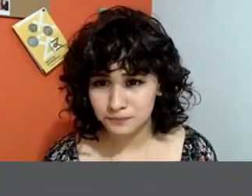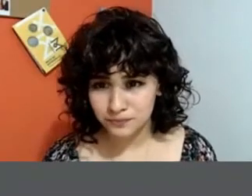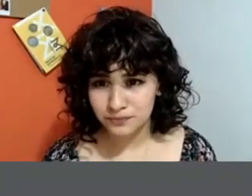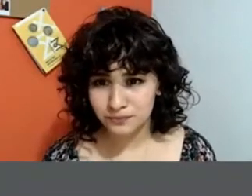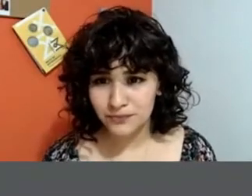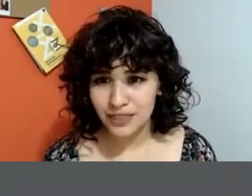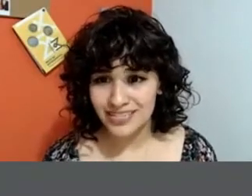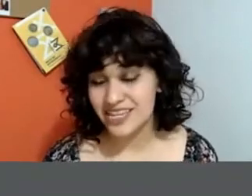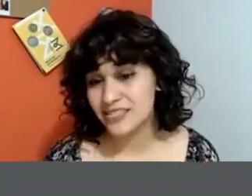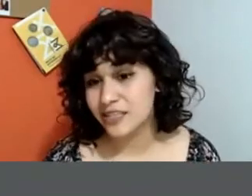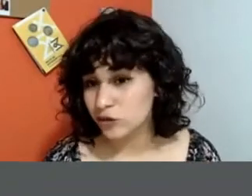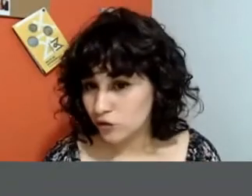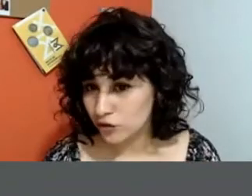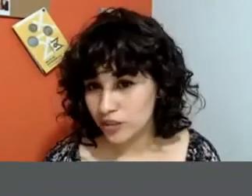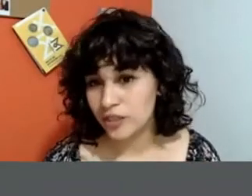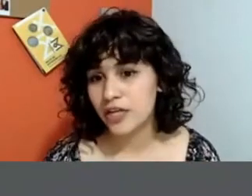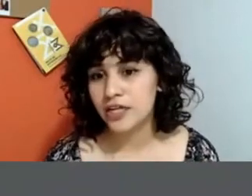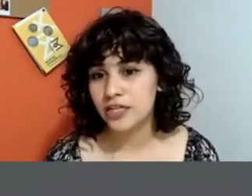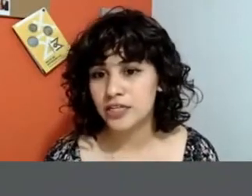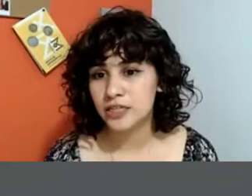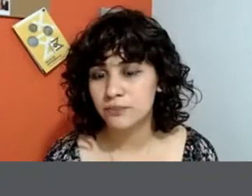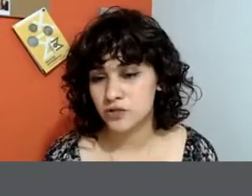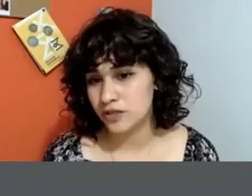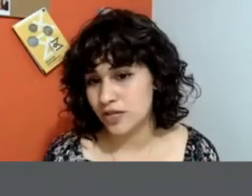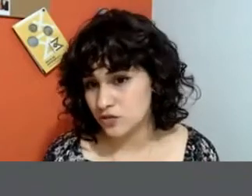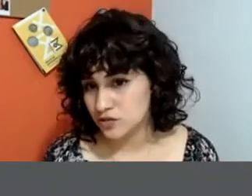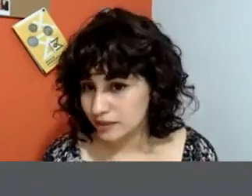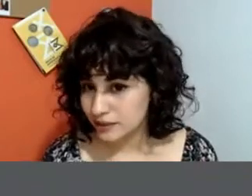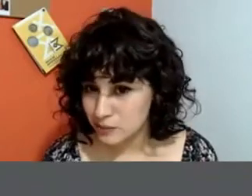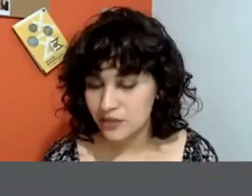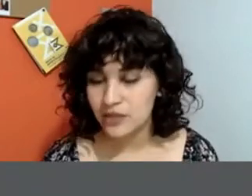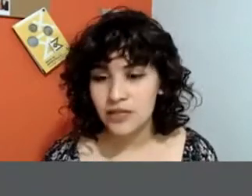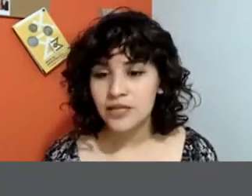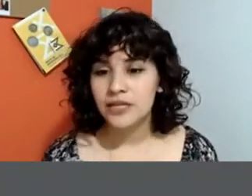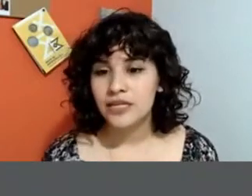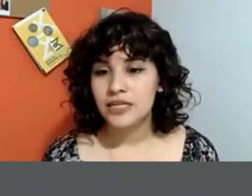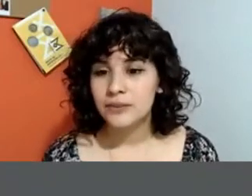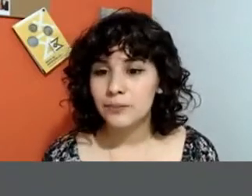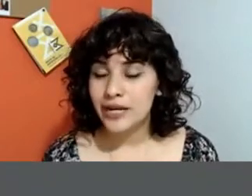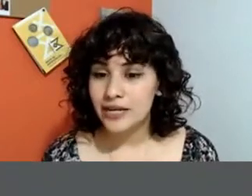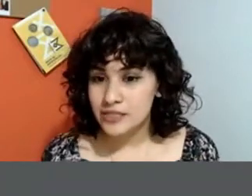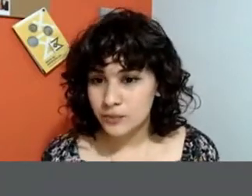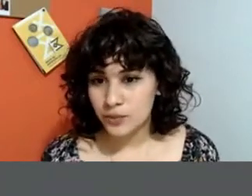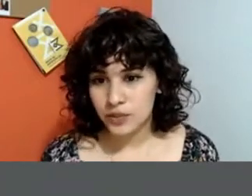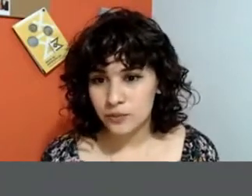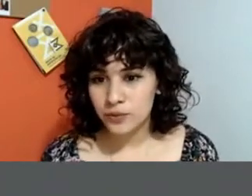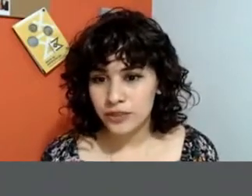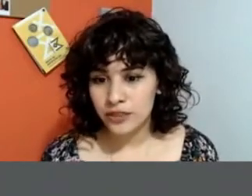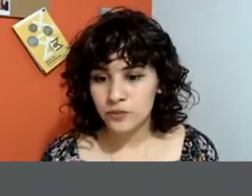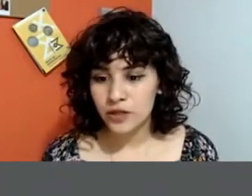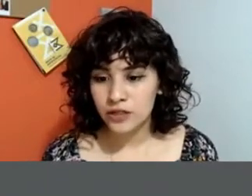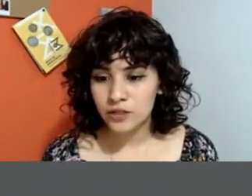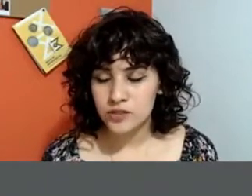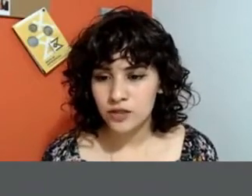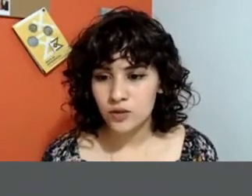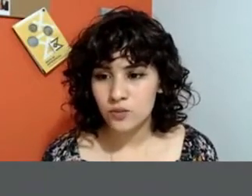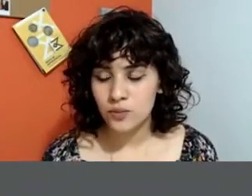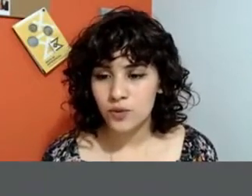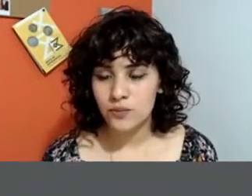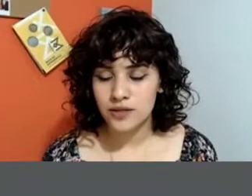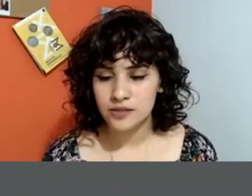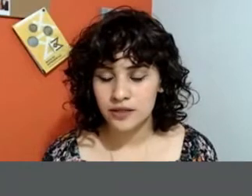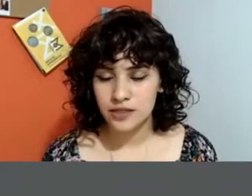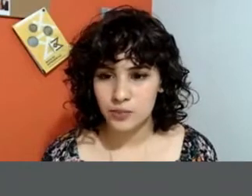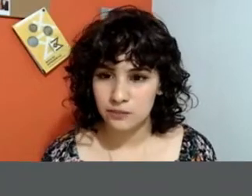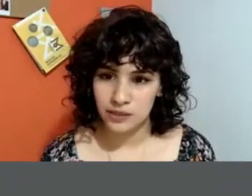curriculares de ciencia y tecnología y personal social también. Y para por ejemplo, ya que hemos querido hacer un